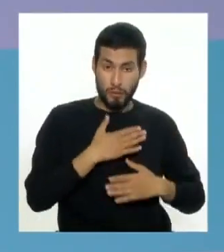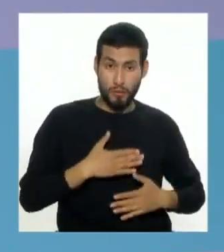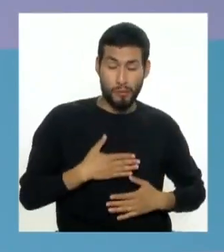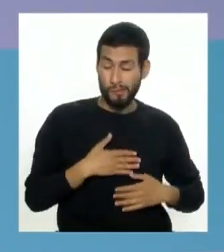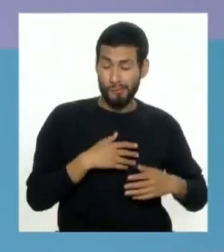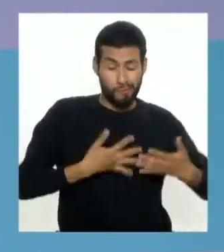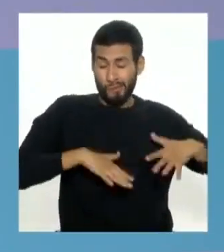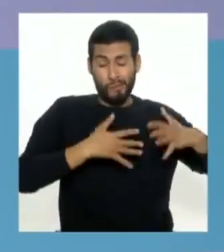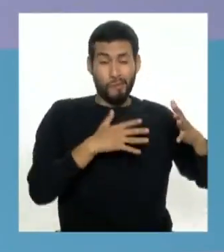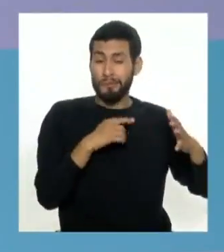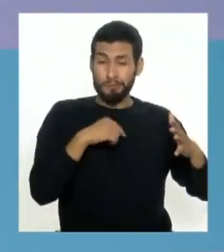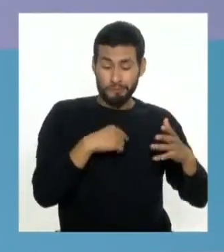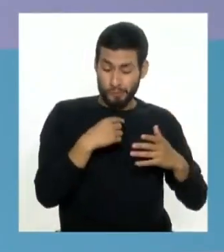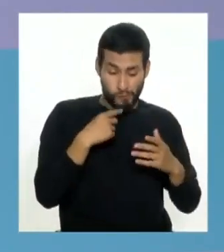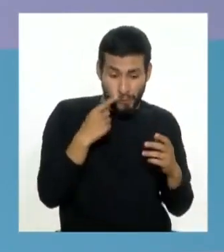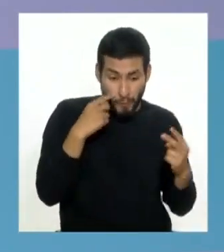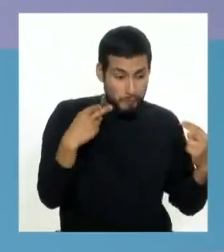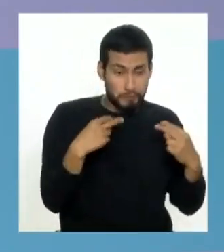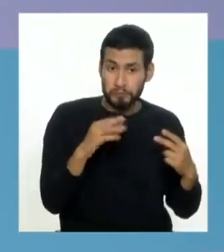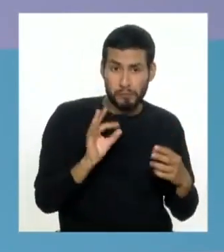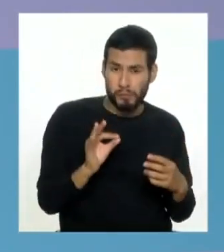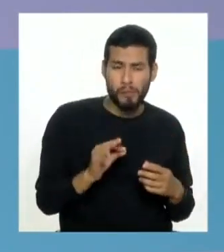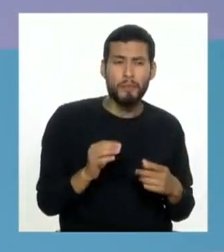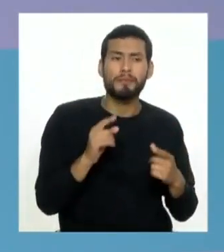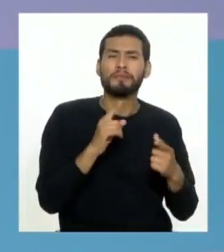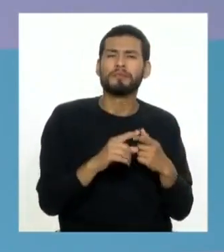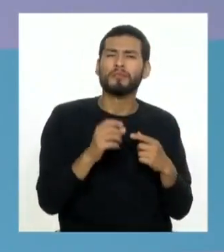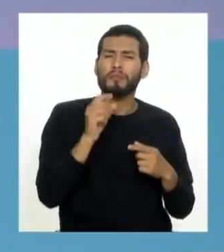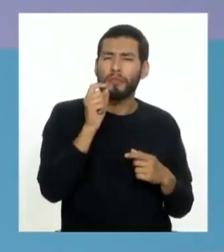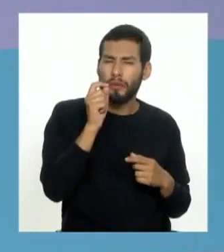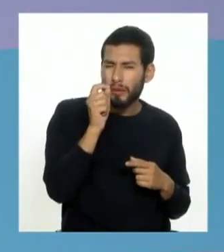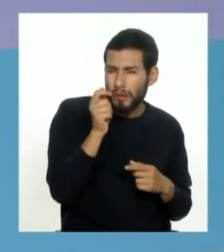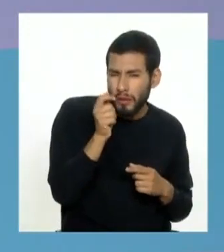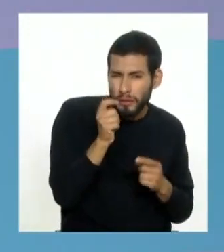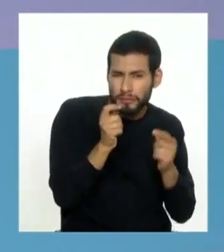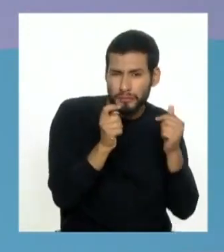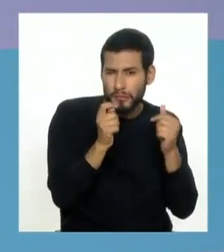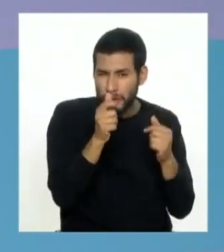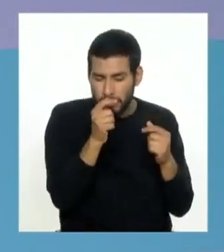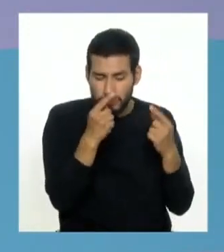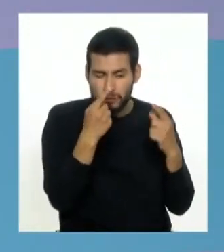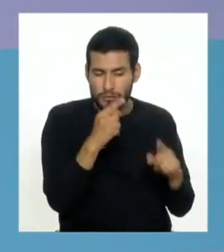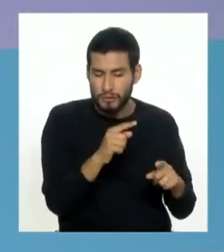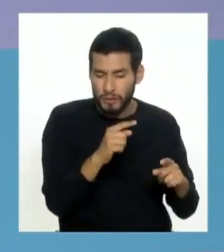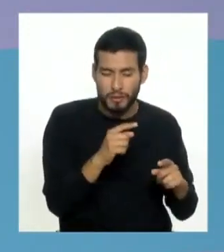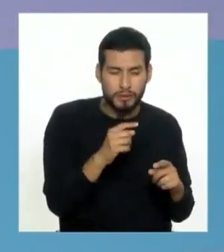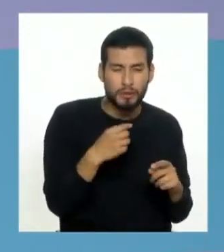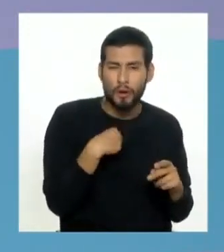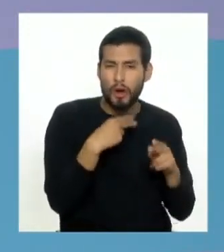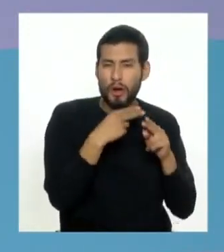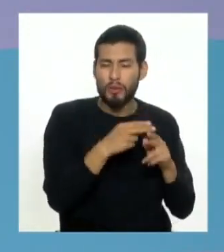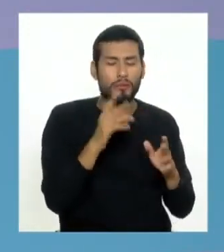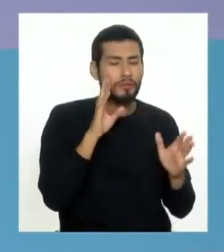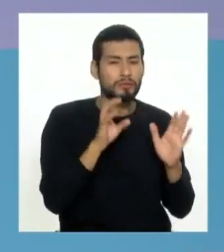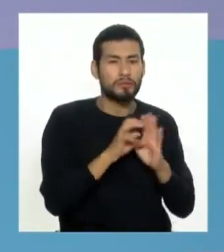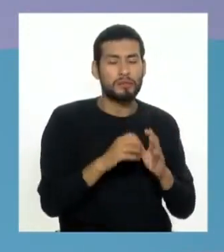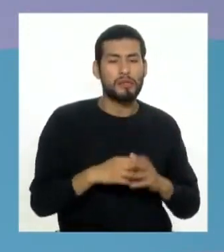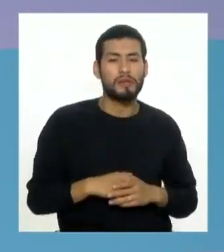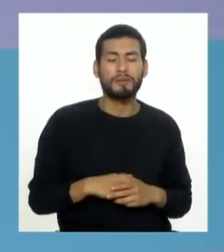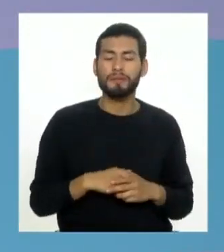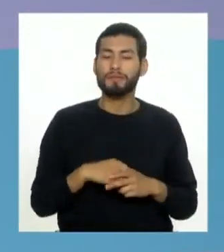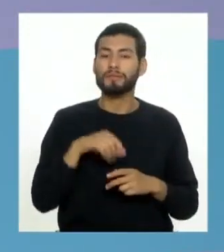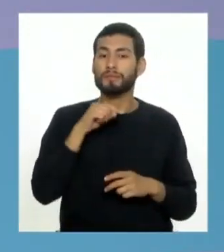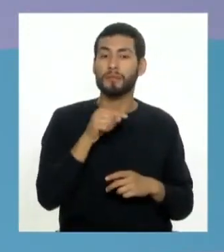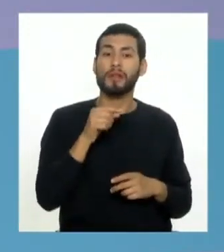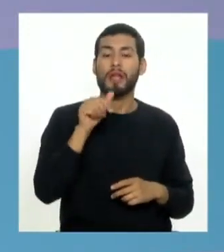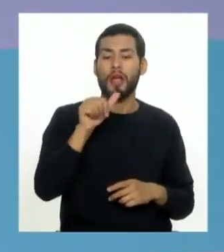movimientos evidentes de las extremidades, puede presentar pequeños automatismos que le llamamos nosotros. Por ejemplo, están las crisis